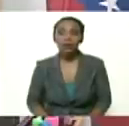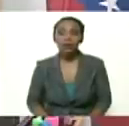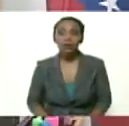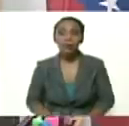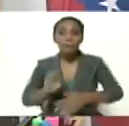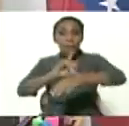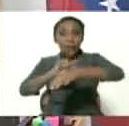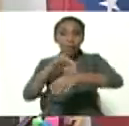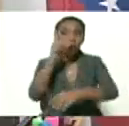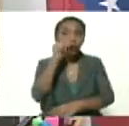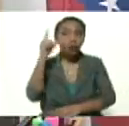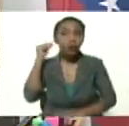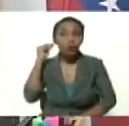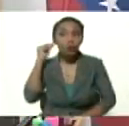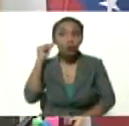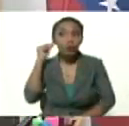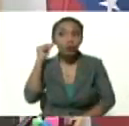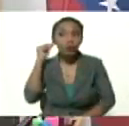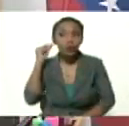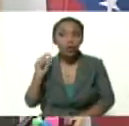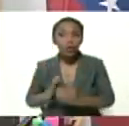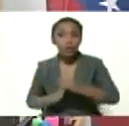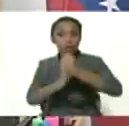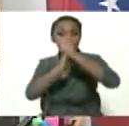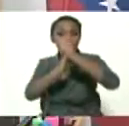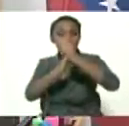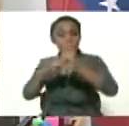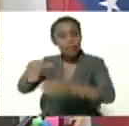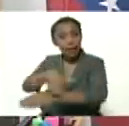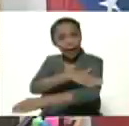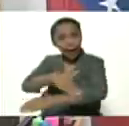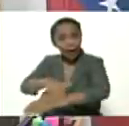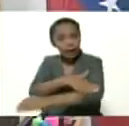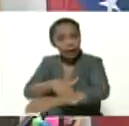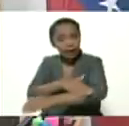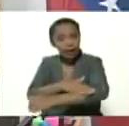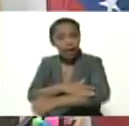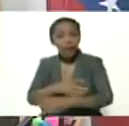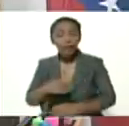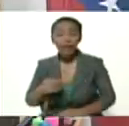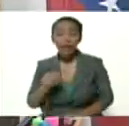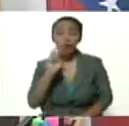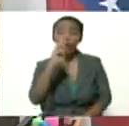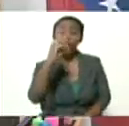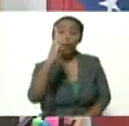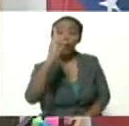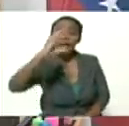Médicos, médicas, líderes de calle de la VCH